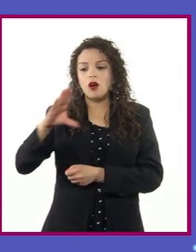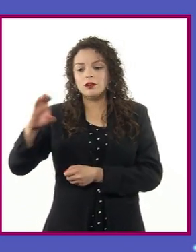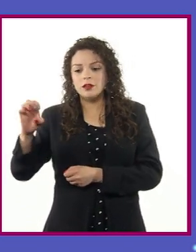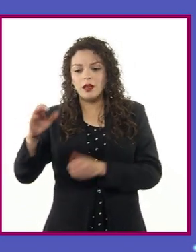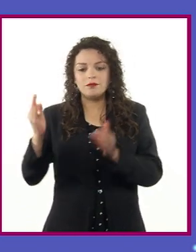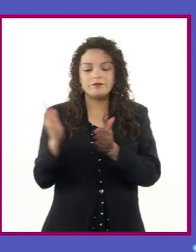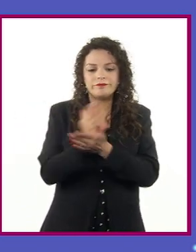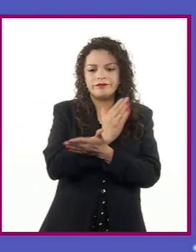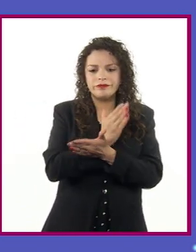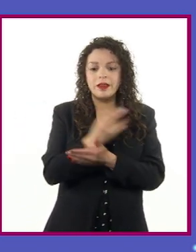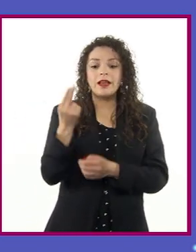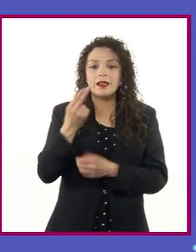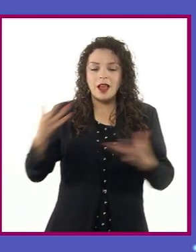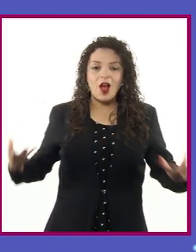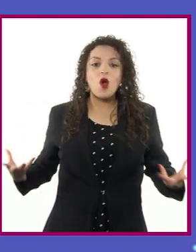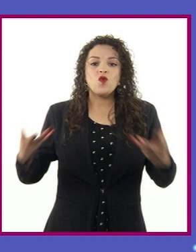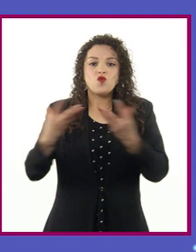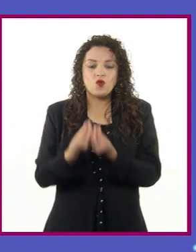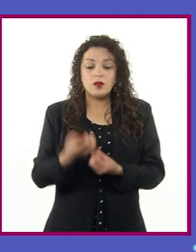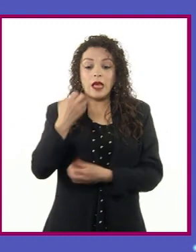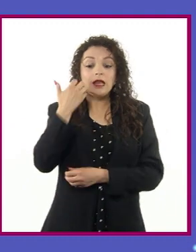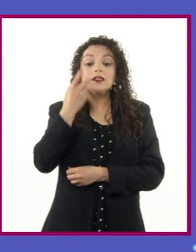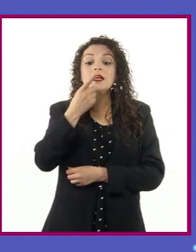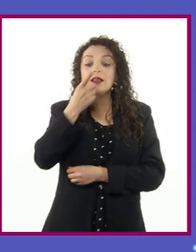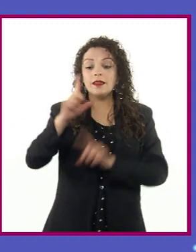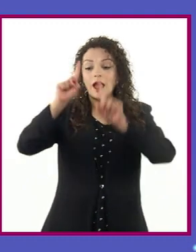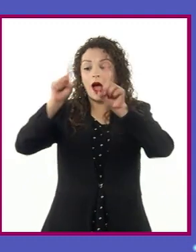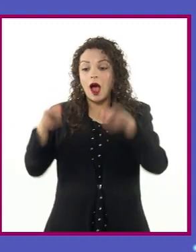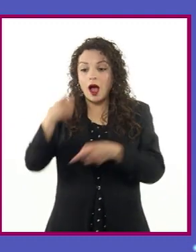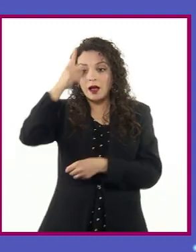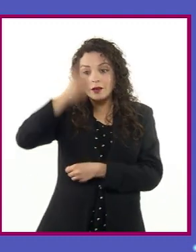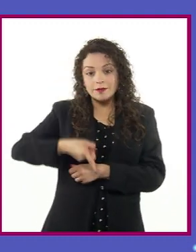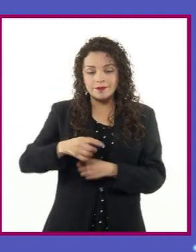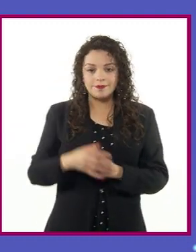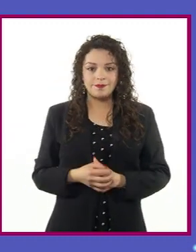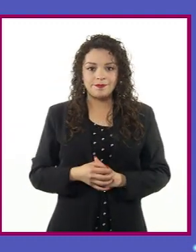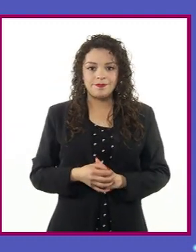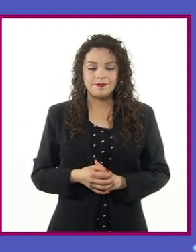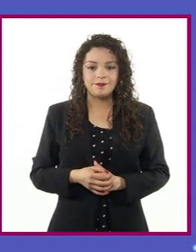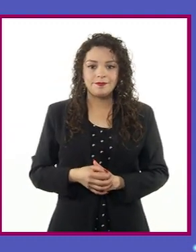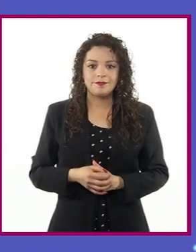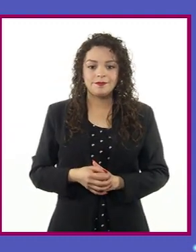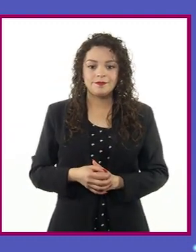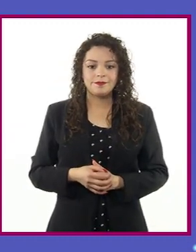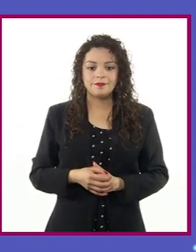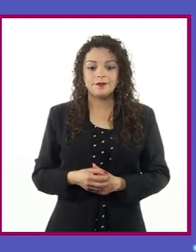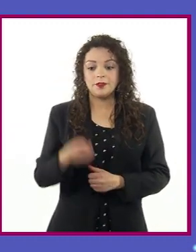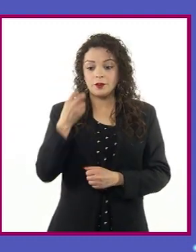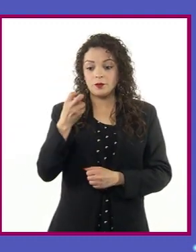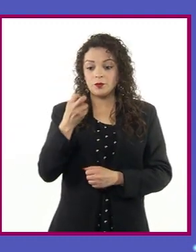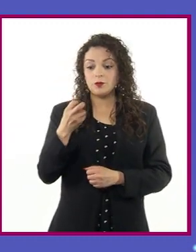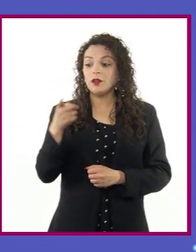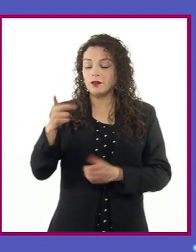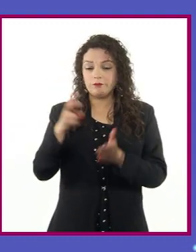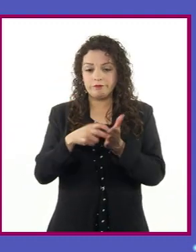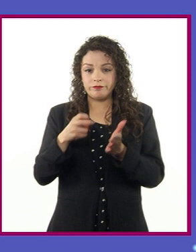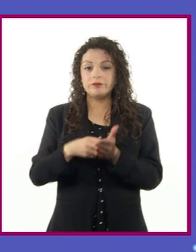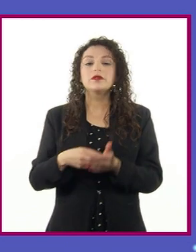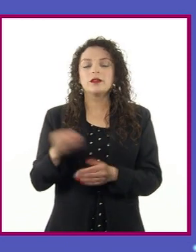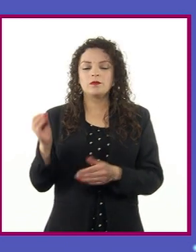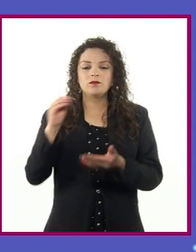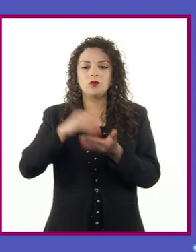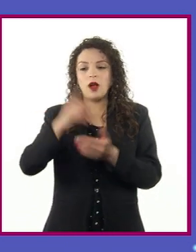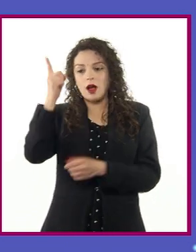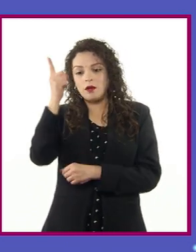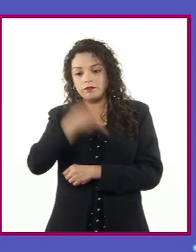letras que forman la palabra 2, por lo que el corrector señala con una diagonal y en el margen pide